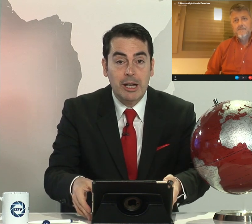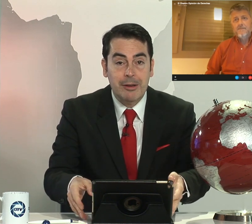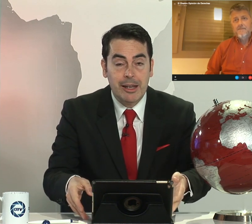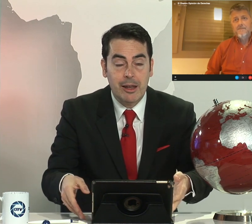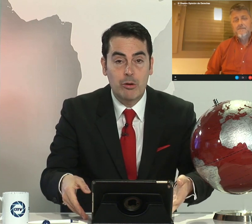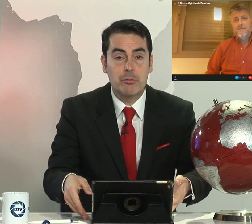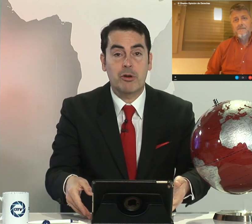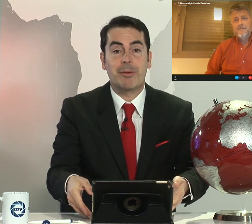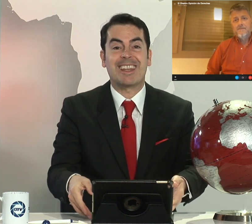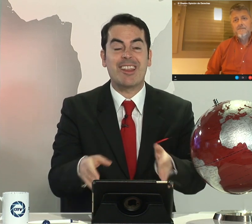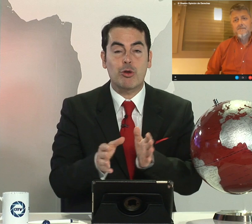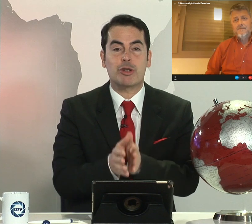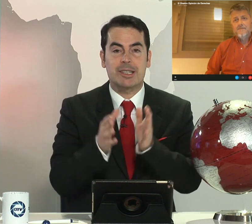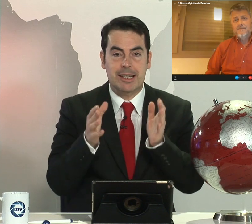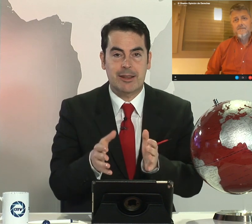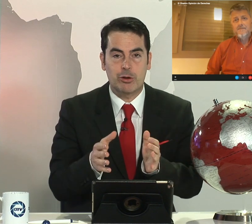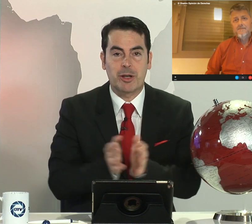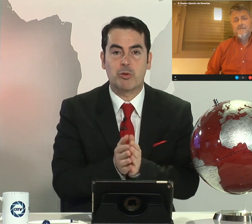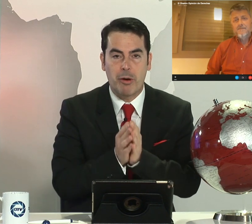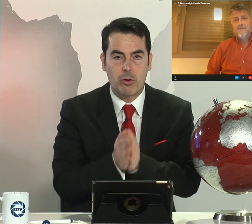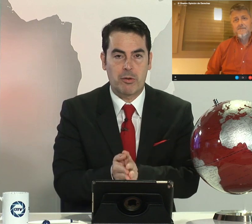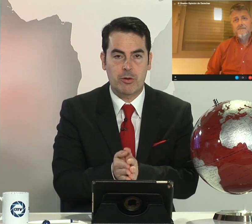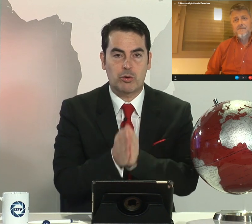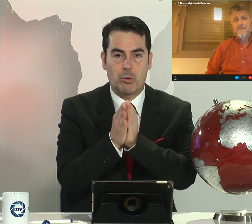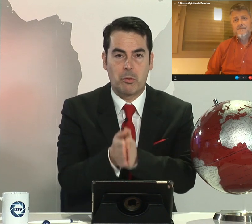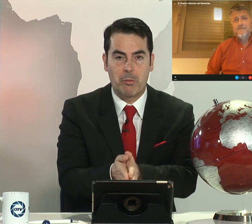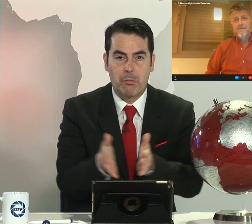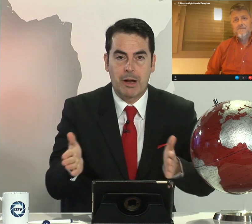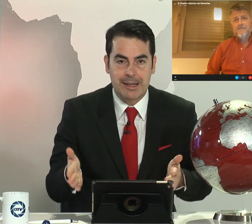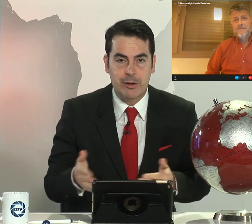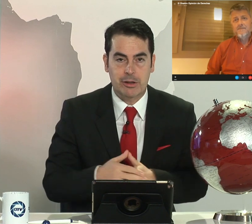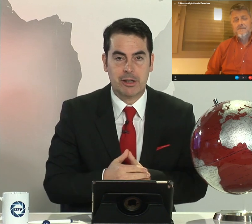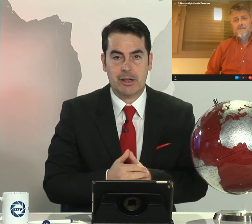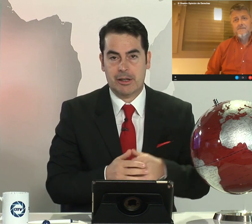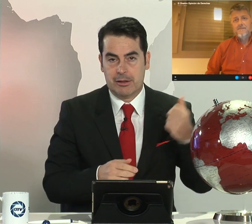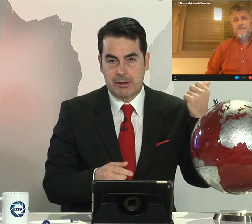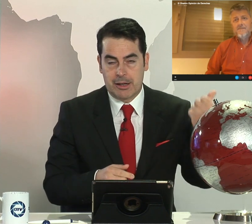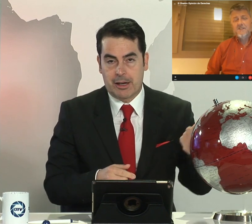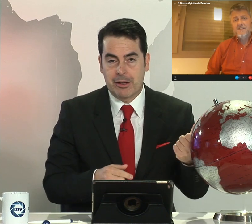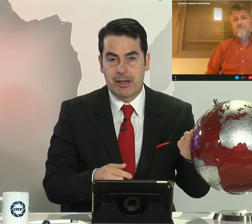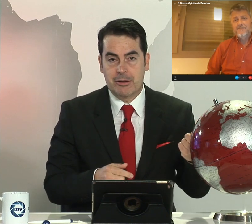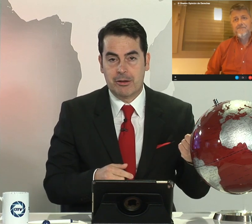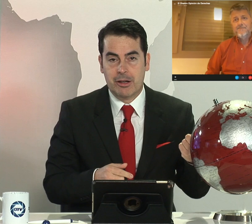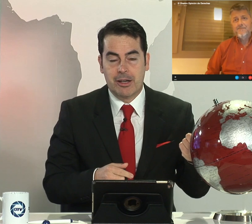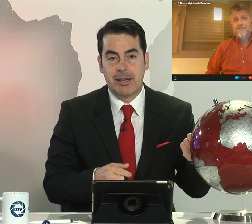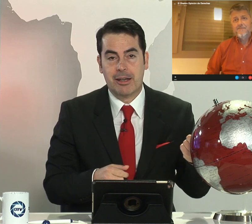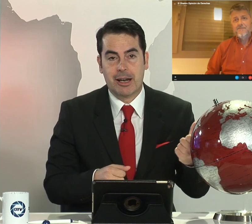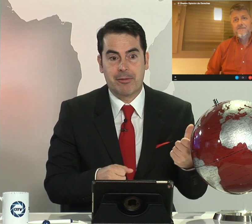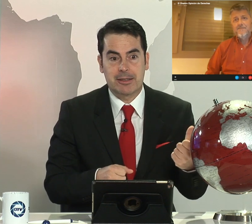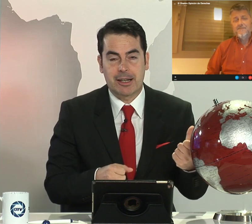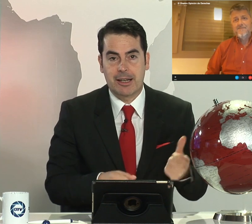yo nunca había dado en un programa tantos escándalos para tumbar gobiernos como el día de hoy. Tenía que haber caído